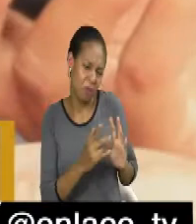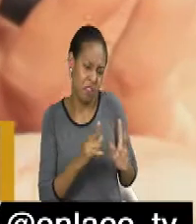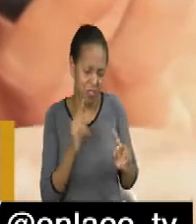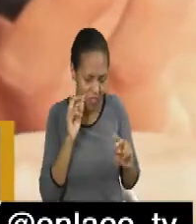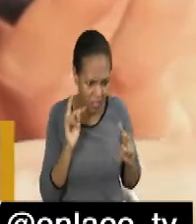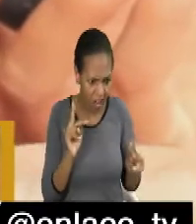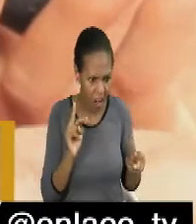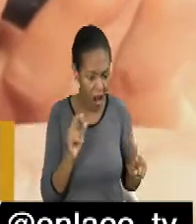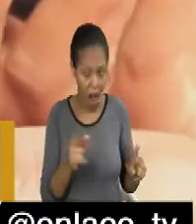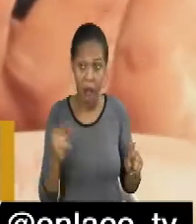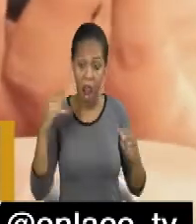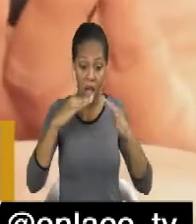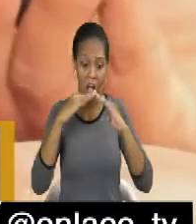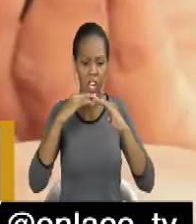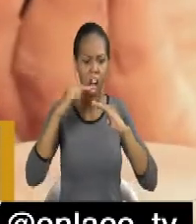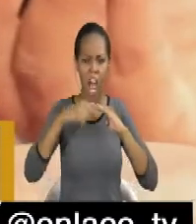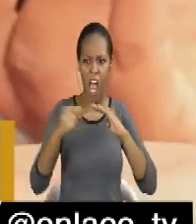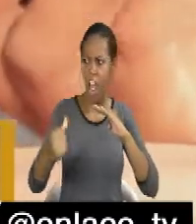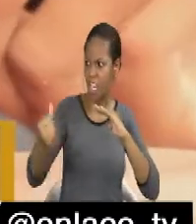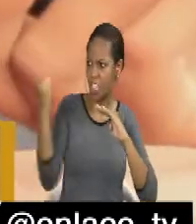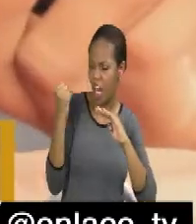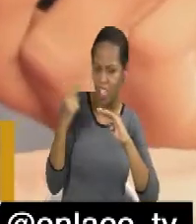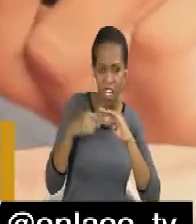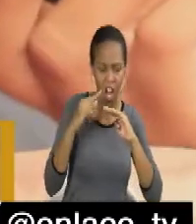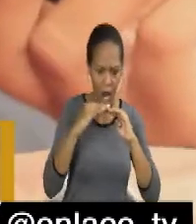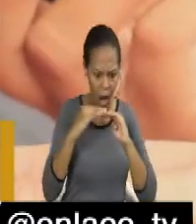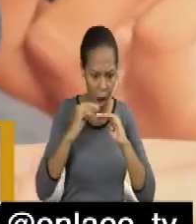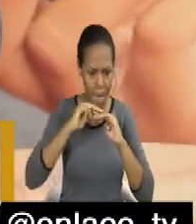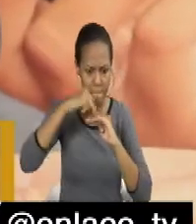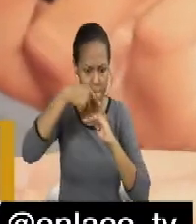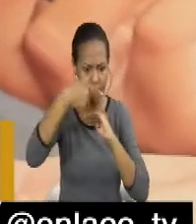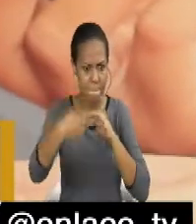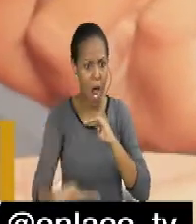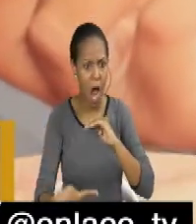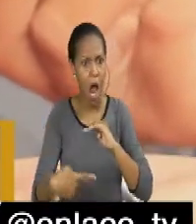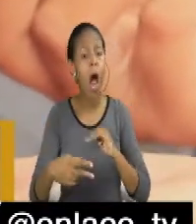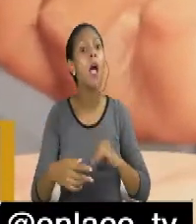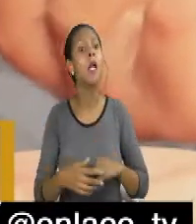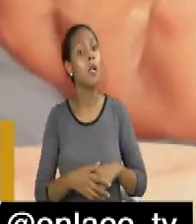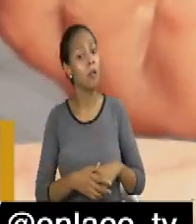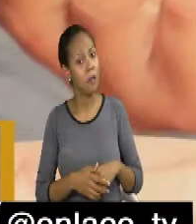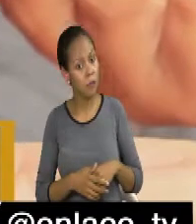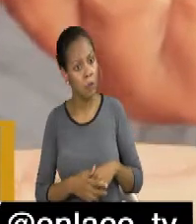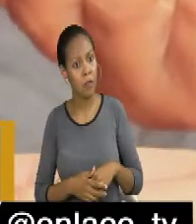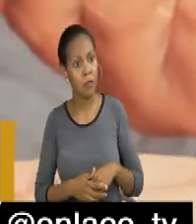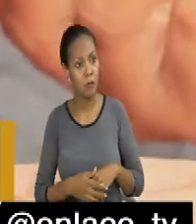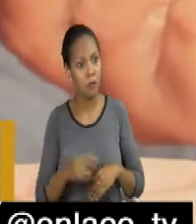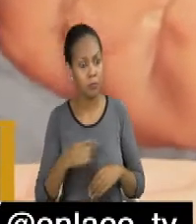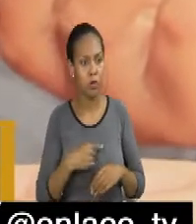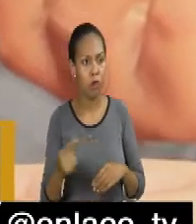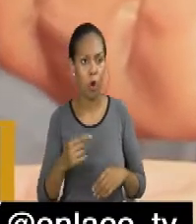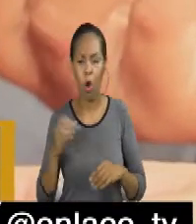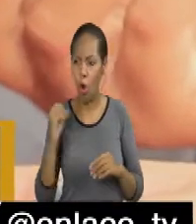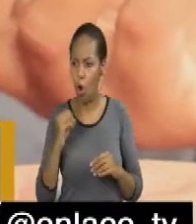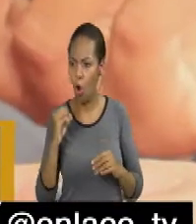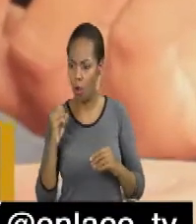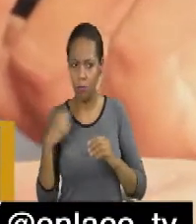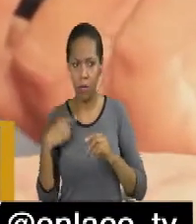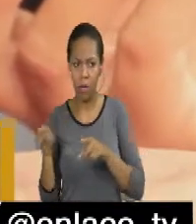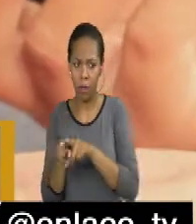Parnaso, cayó acá en el techo de la casa, al caer en el techo ella se brincó para el patio nosotros. Acá hoy un hermano la sacó